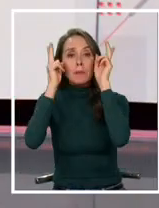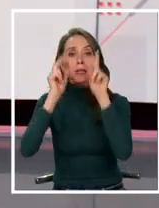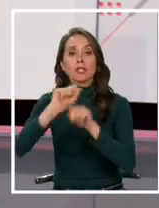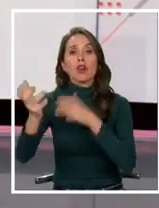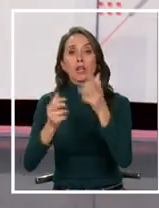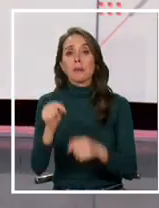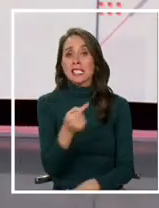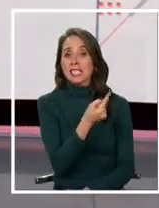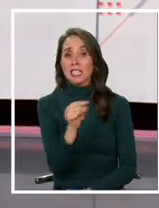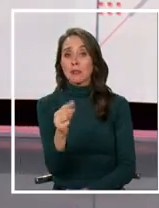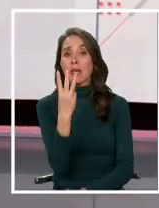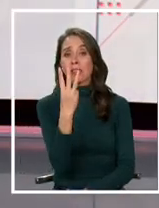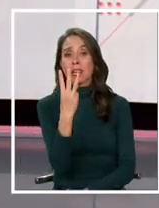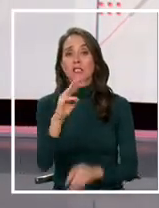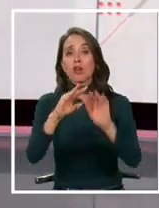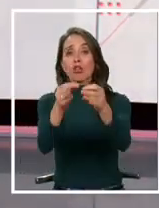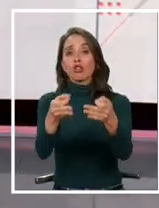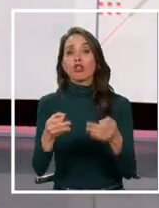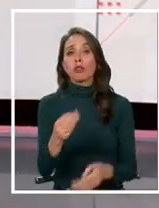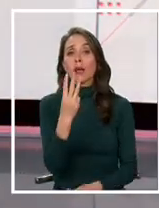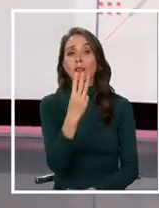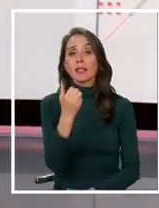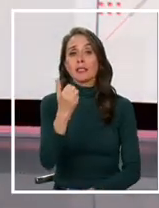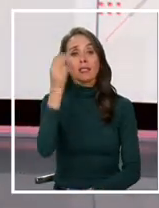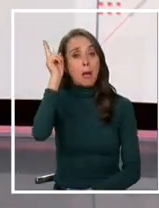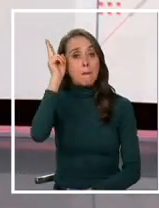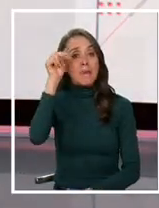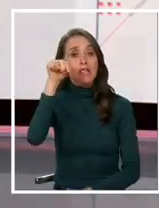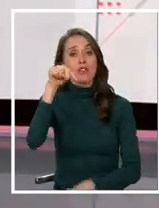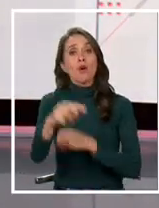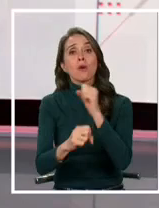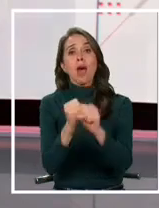semana y el número 36 en lo que va del